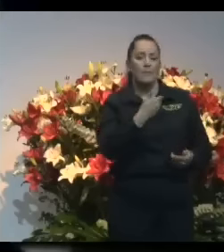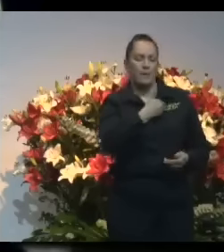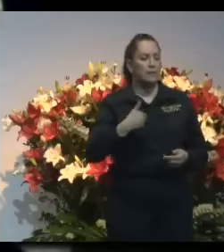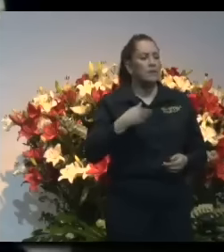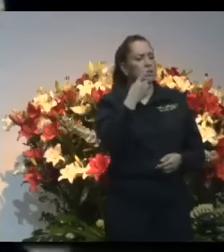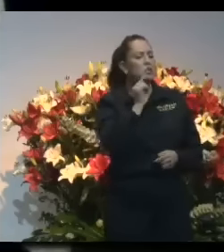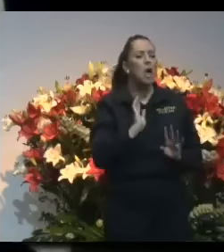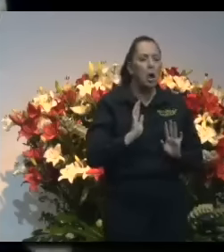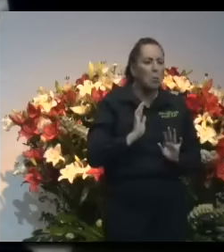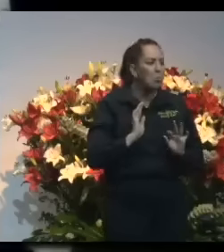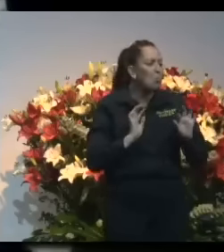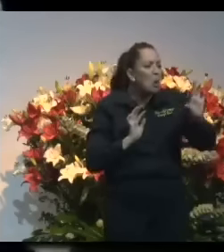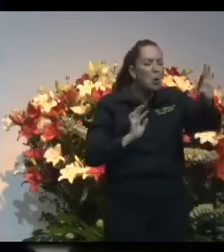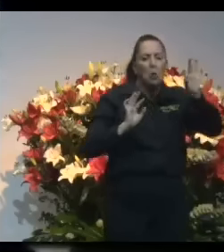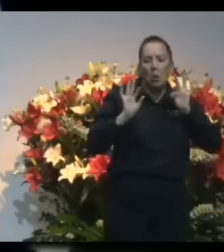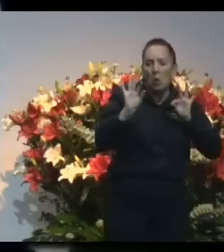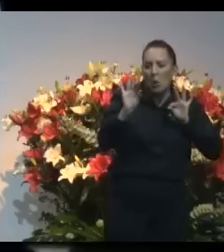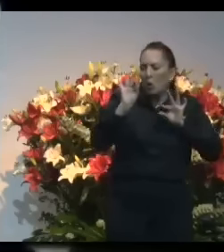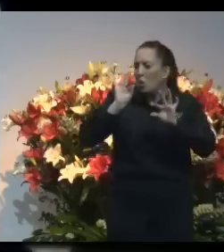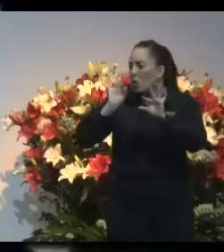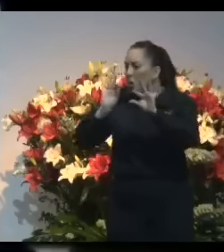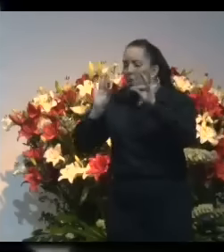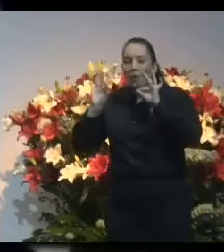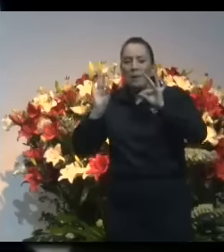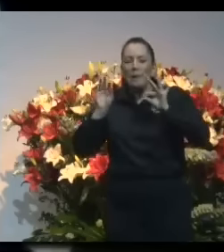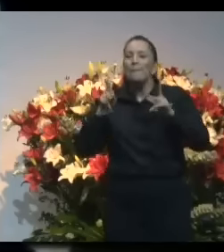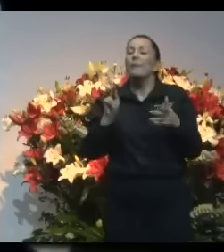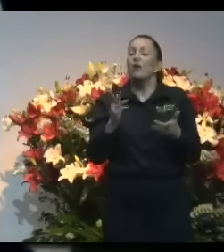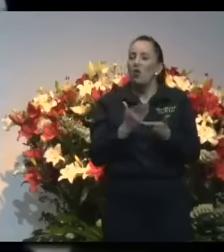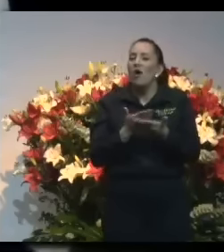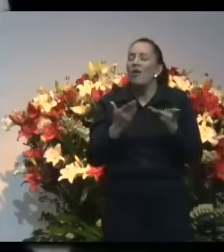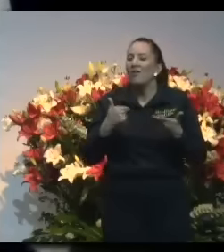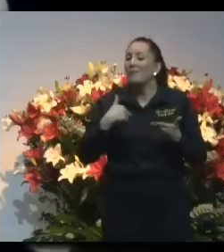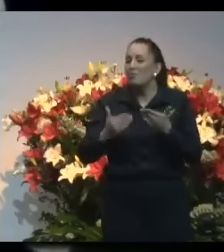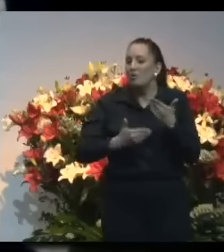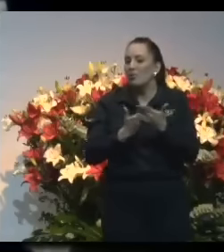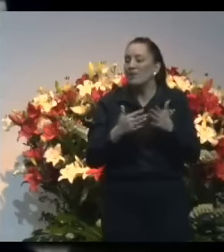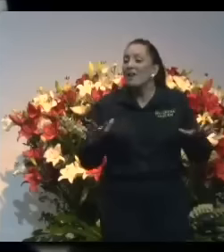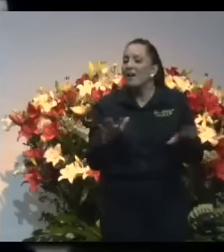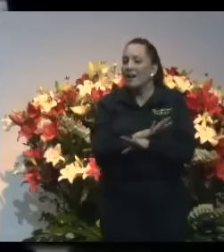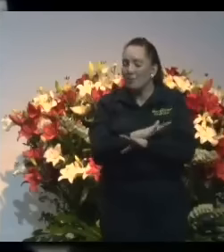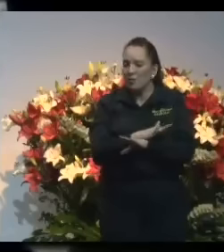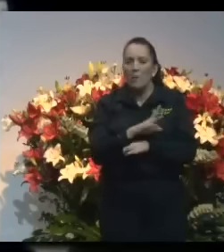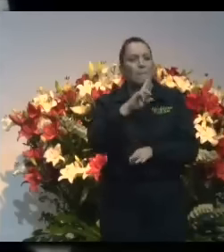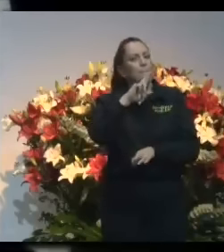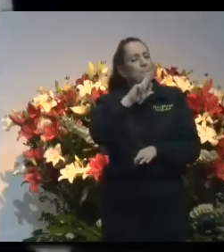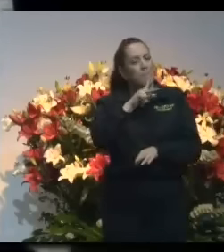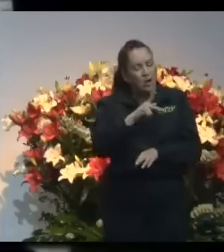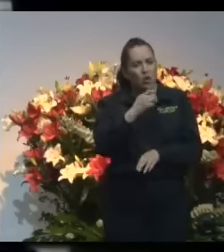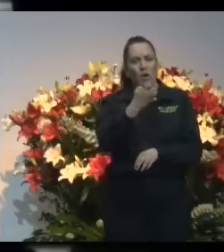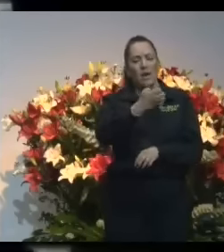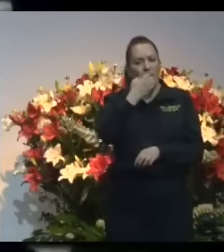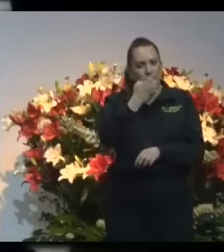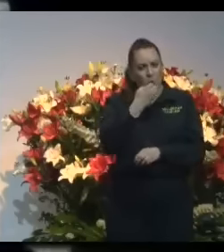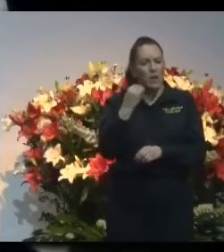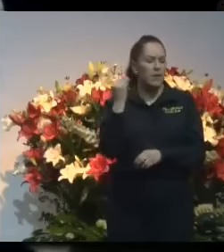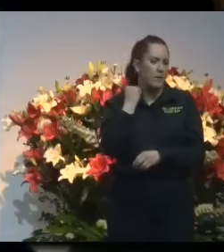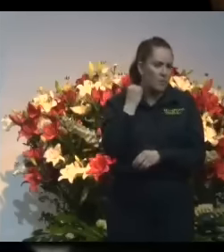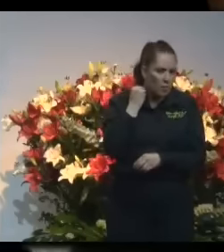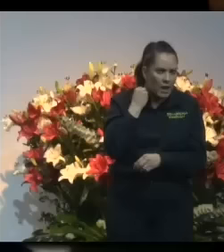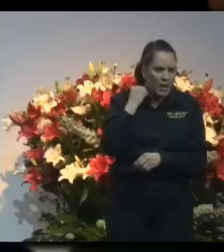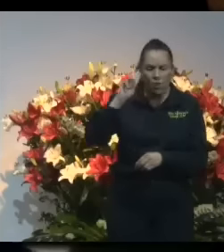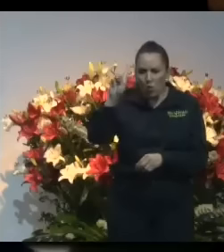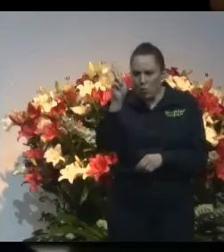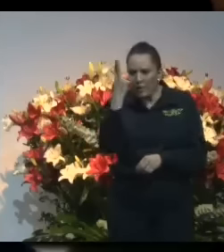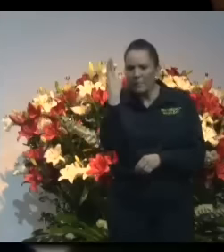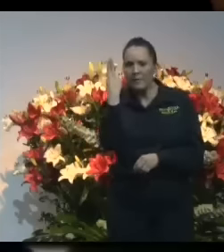fulano. ¿Qué pasaría si en lugar que esa decisión la tome el presidente, pues los colegios de abogados, las universidades, el